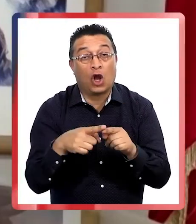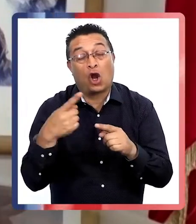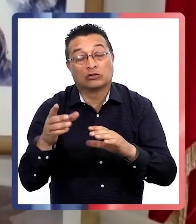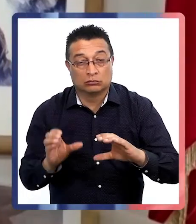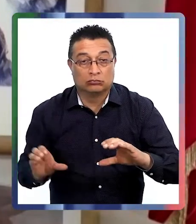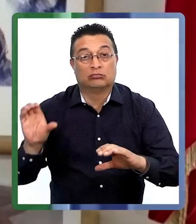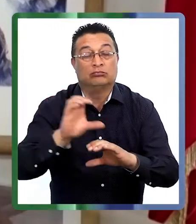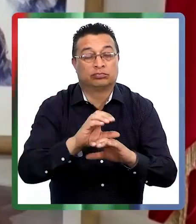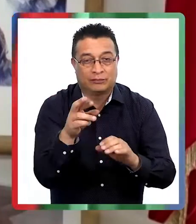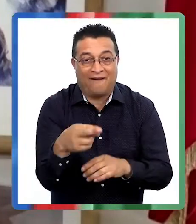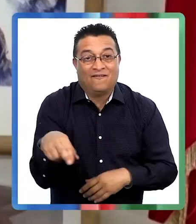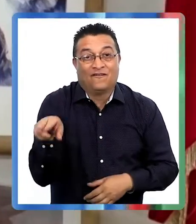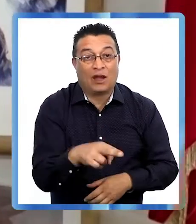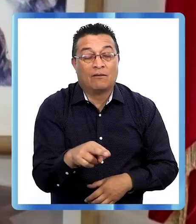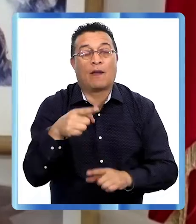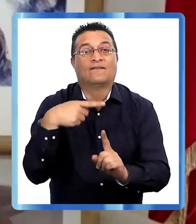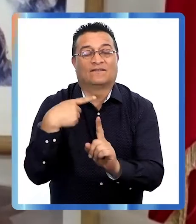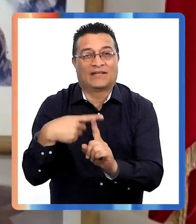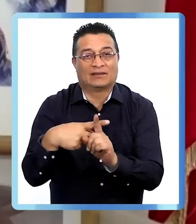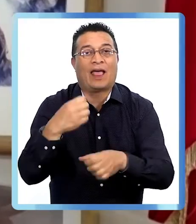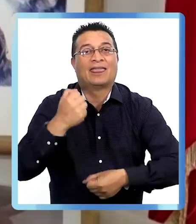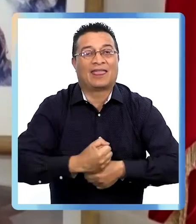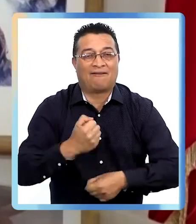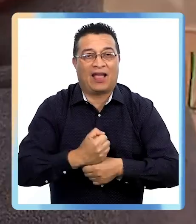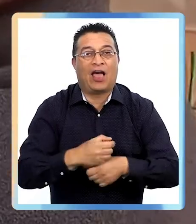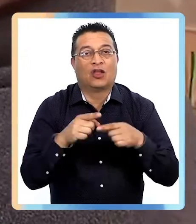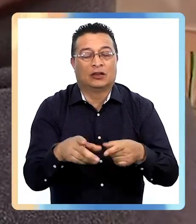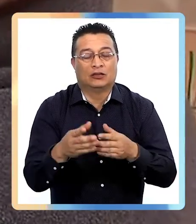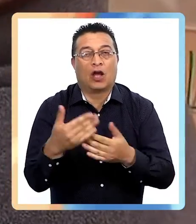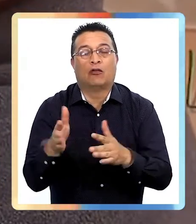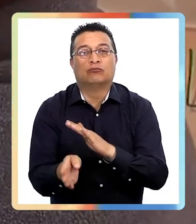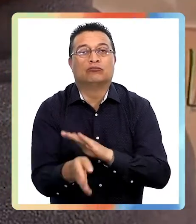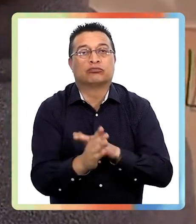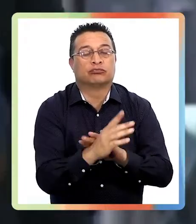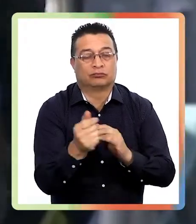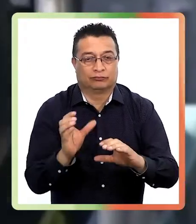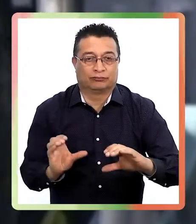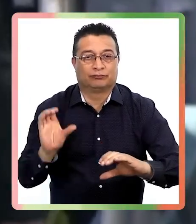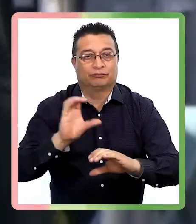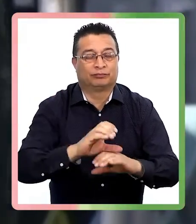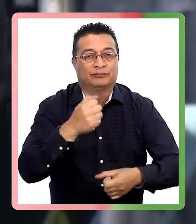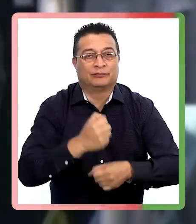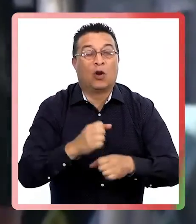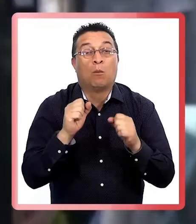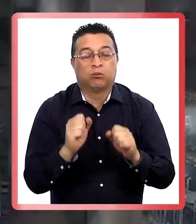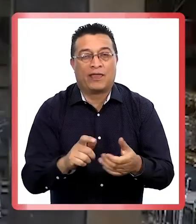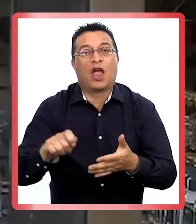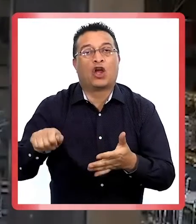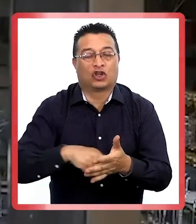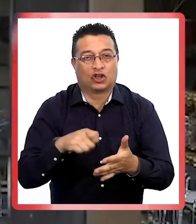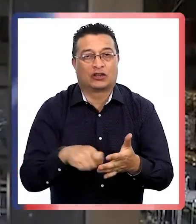otro subsidio, ¿cierto?, el regresa, beneficiar a trabajadores que habían tenido que salir, recibir un subsidio del empleador para que lo